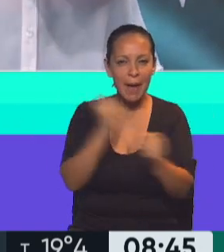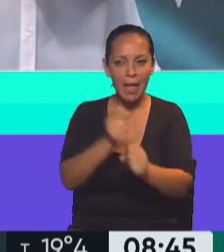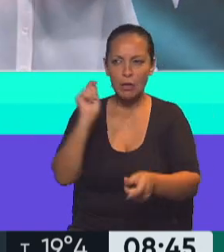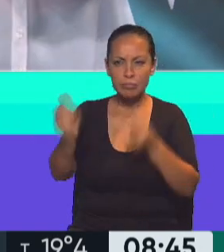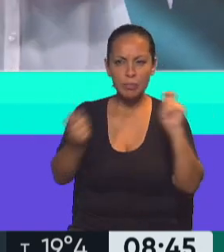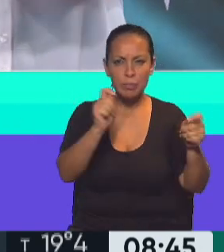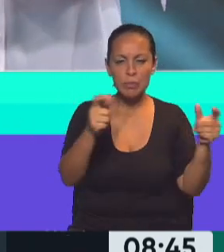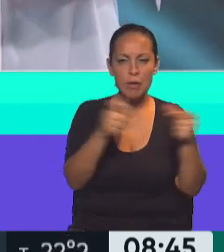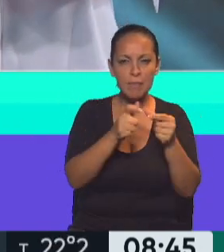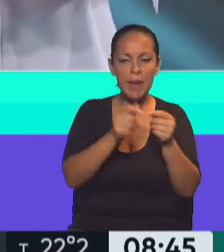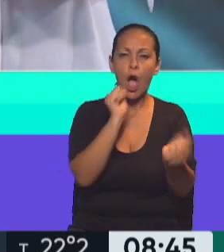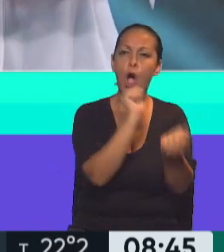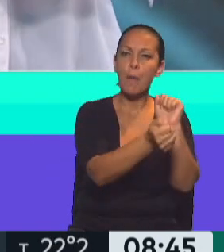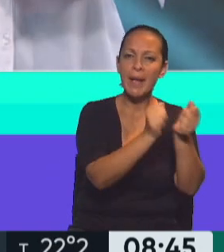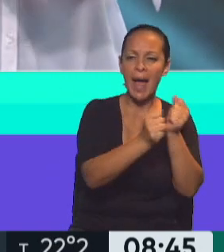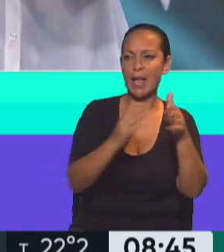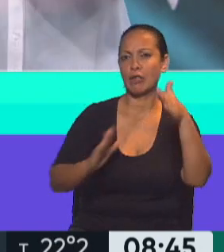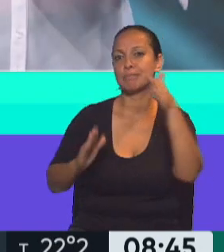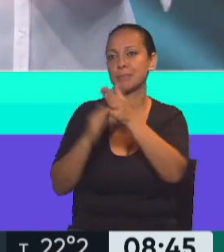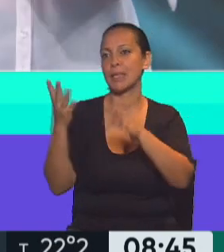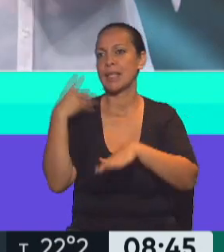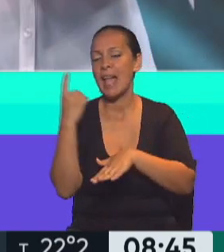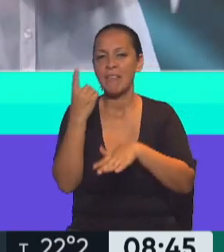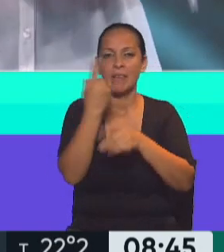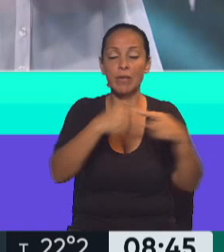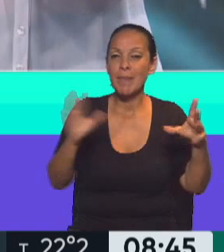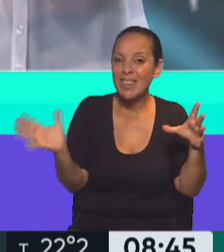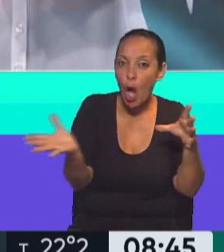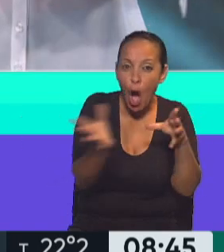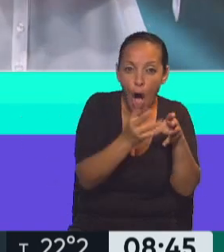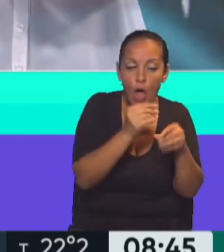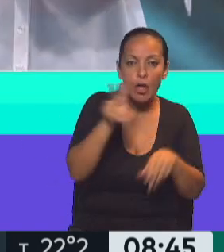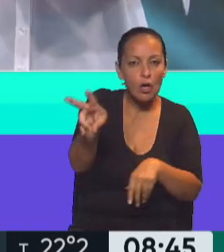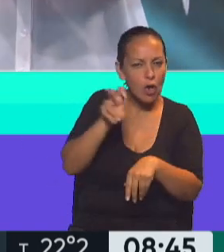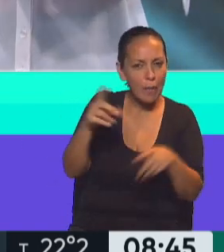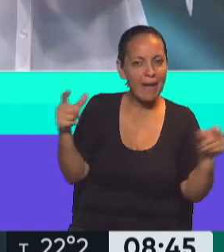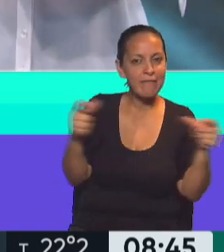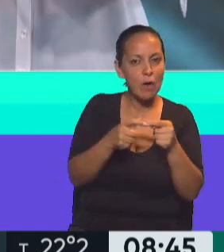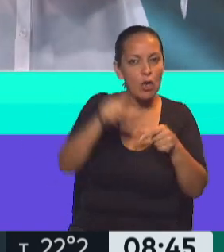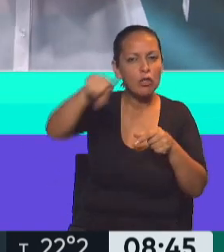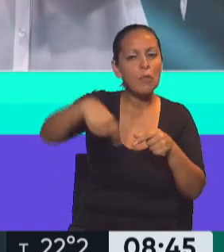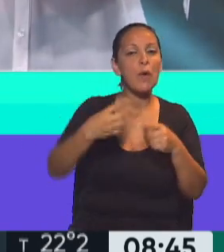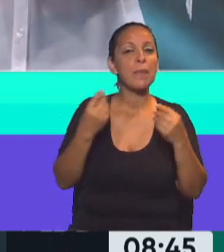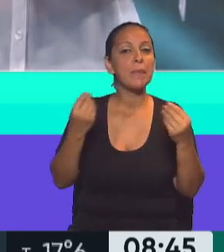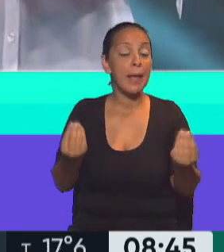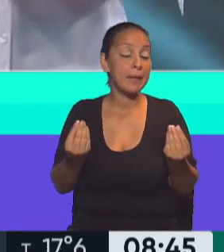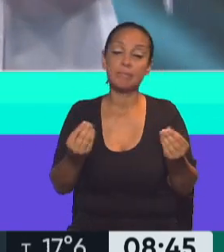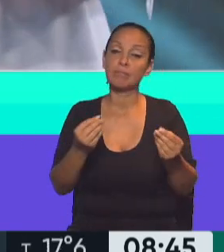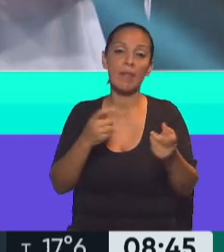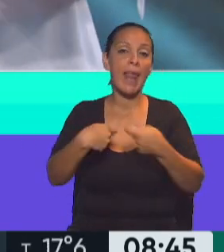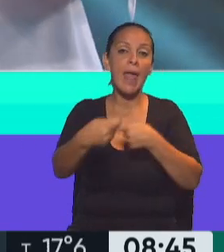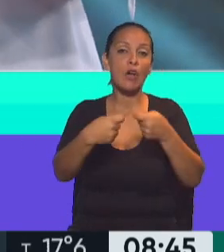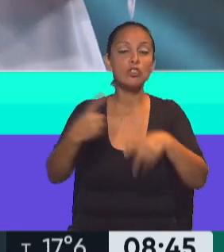para los operarios, para los jerárquicos, para todos los trabajadores de la empresa. ¿Y de dónde surge esto? Fue una negociación sindical